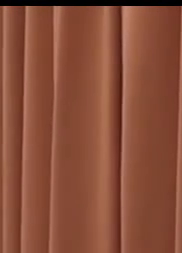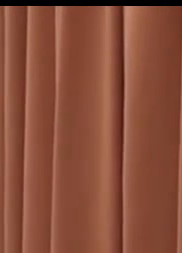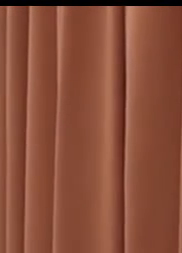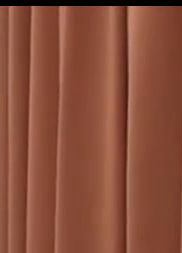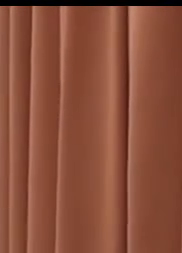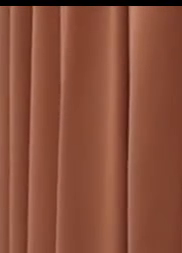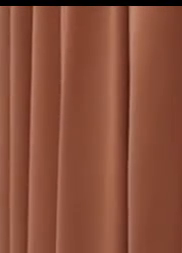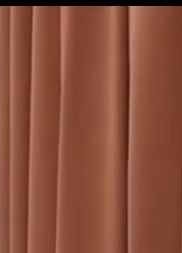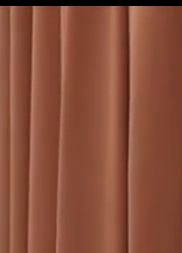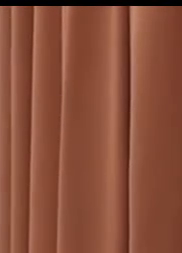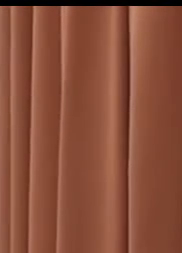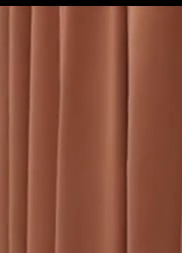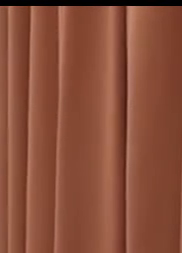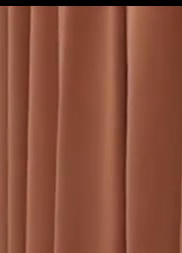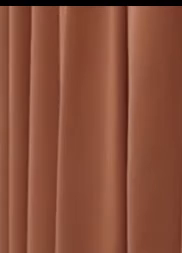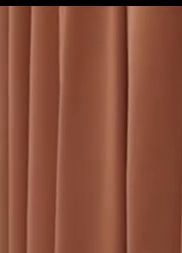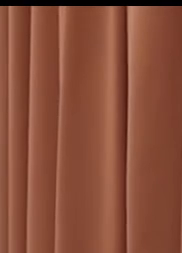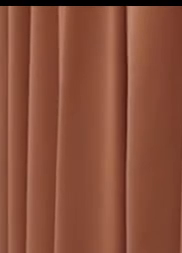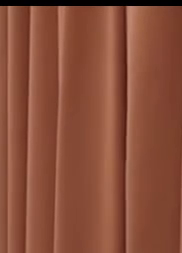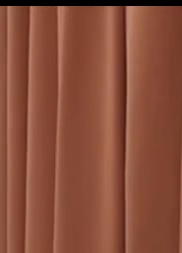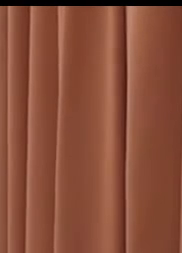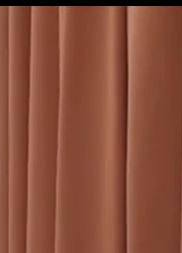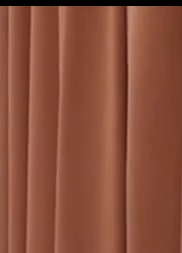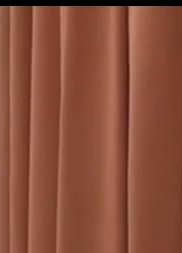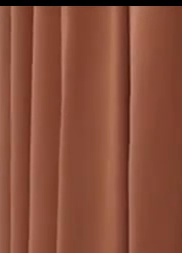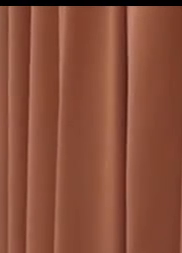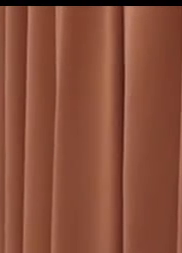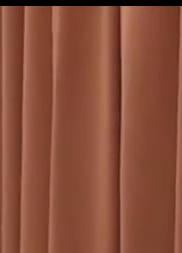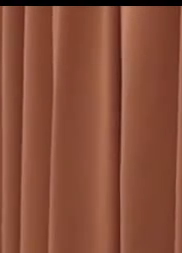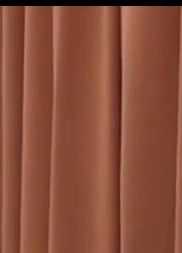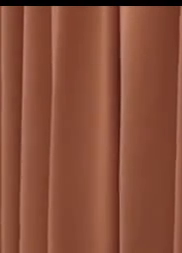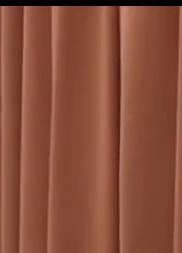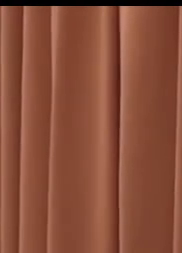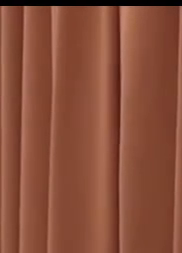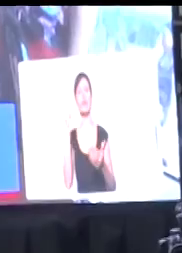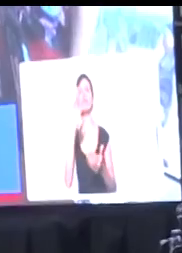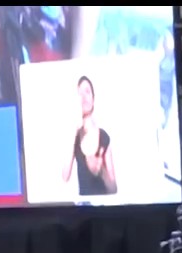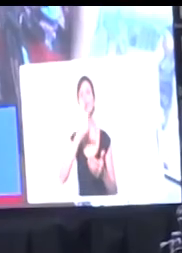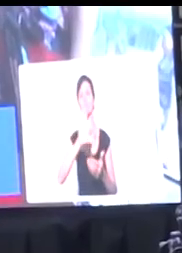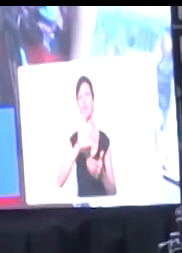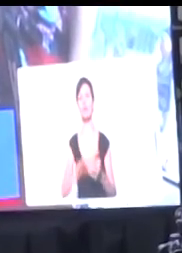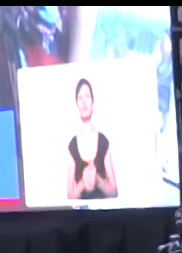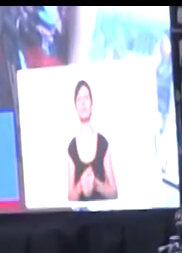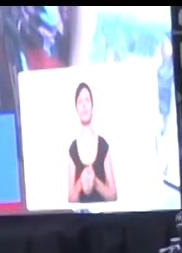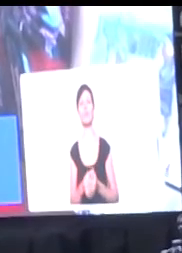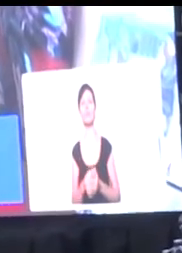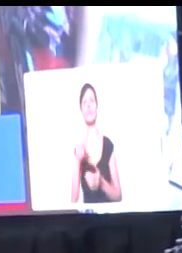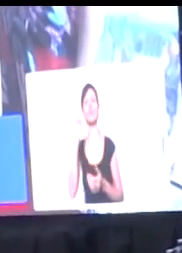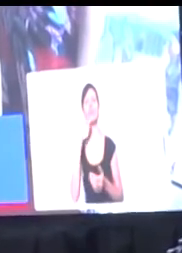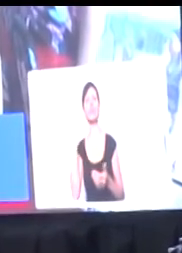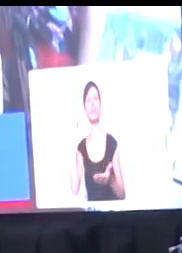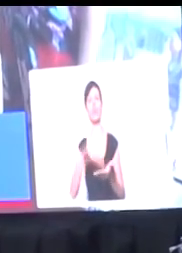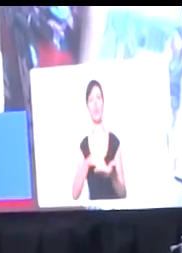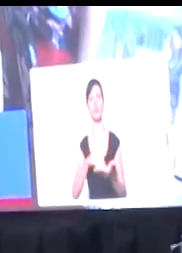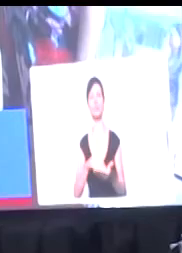van a acompañar también en la mesa de conducción de la Cámara de Diputados, como lo vinieron haciendo en estos meses, la diputada Lucila De